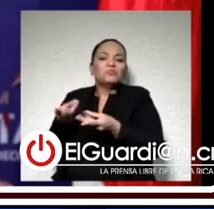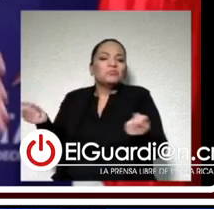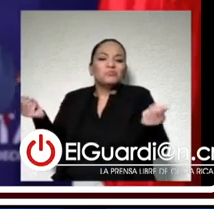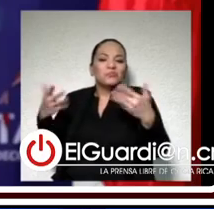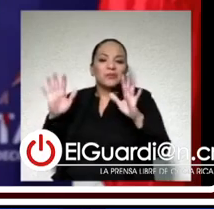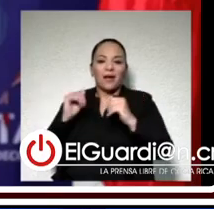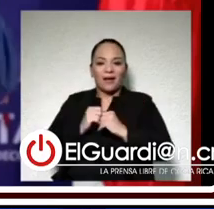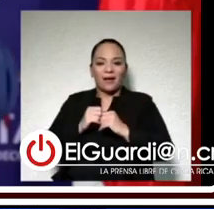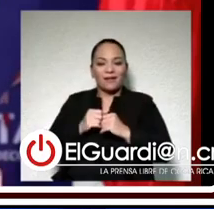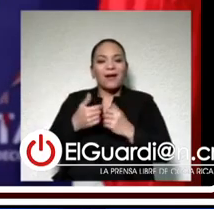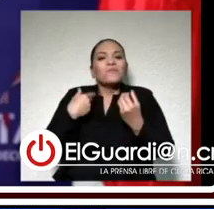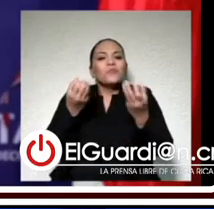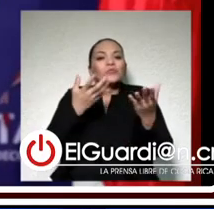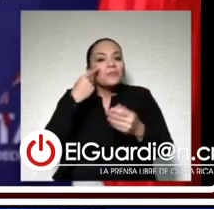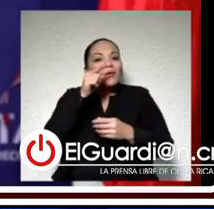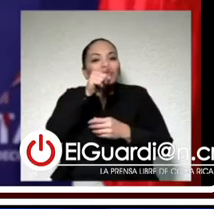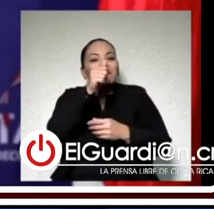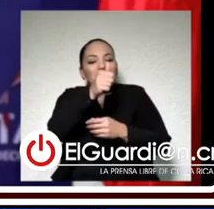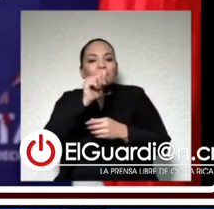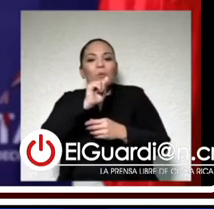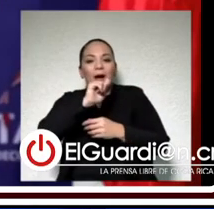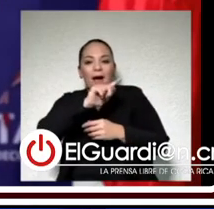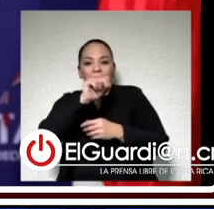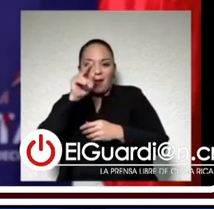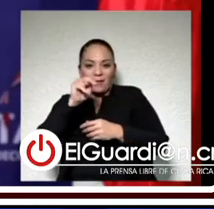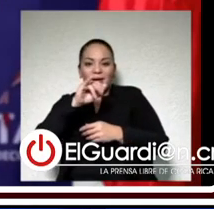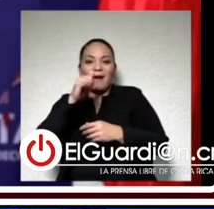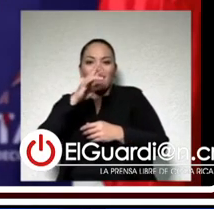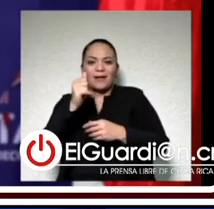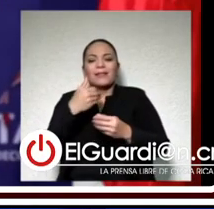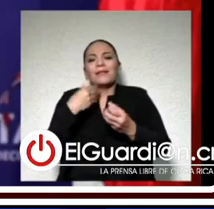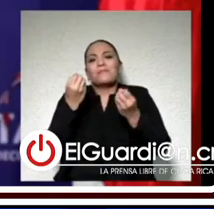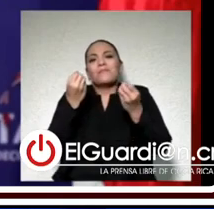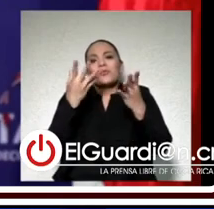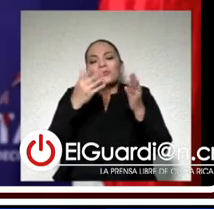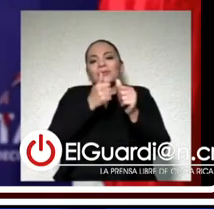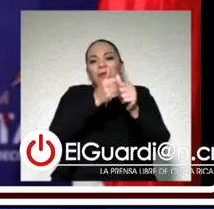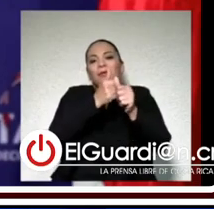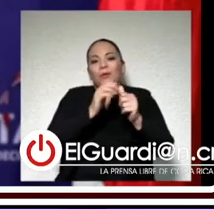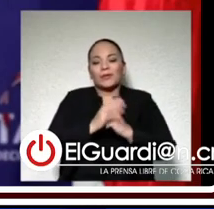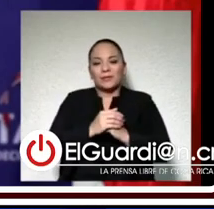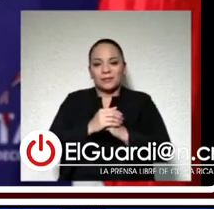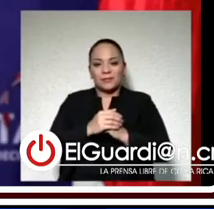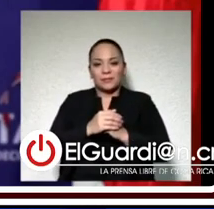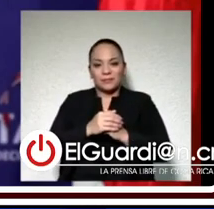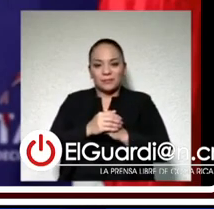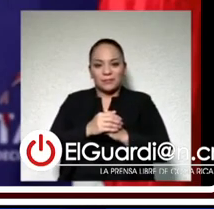de medios. Usted, don Alan, tiene muchísimos más seguidores que el Calambrelli ese.